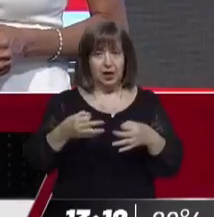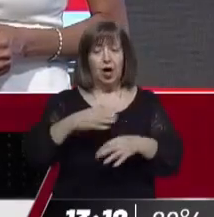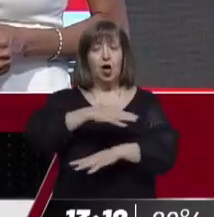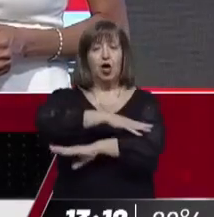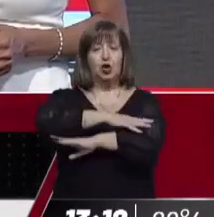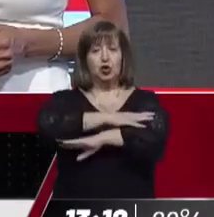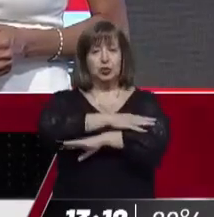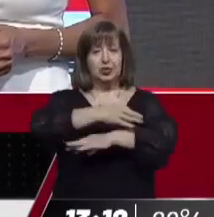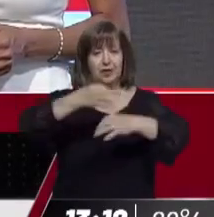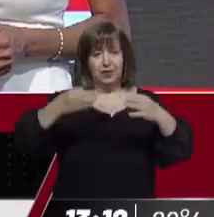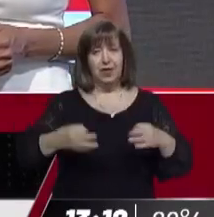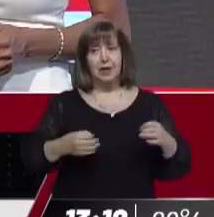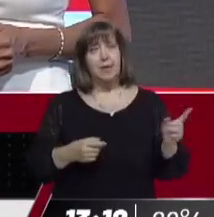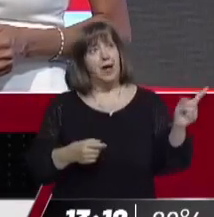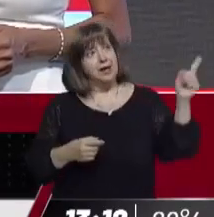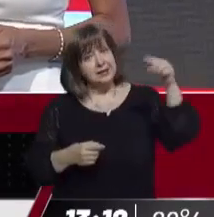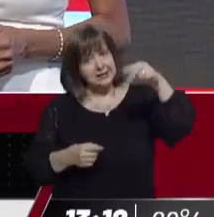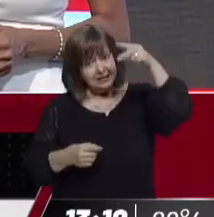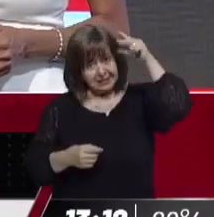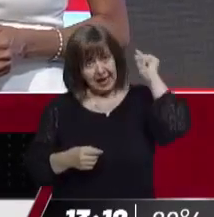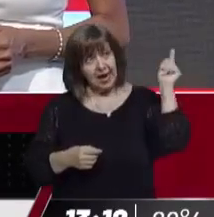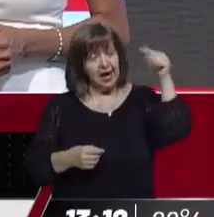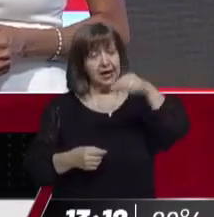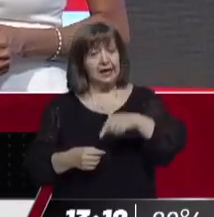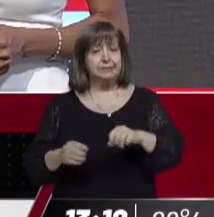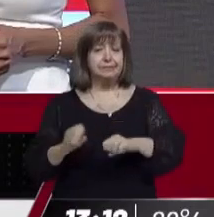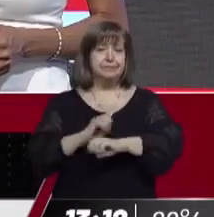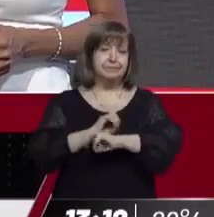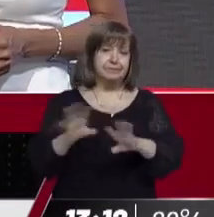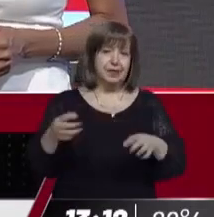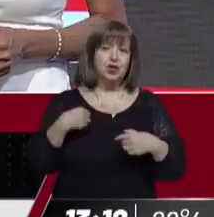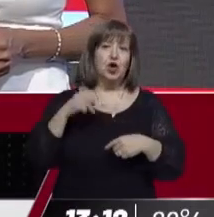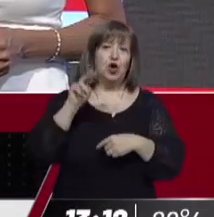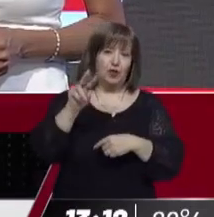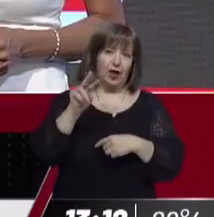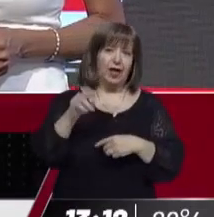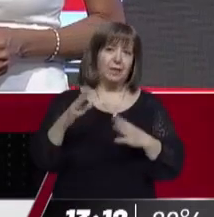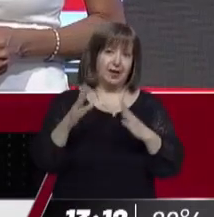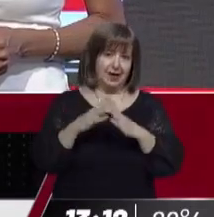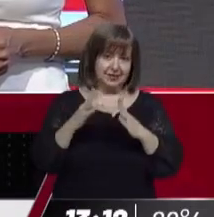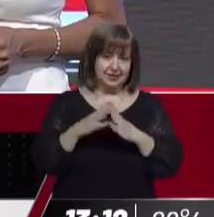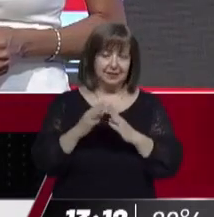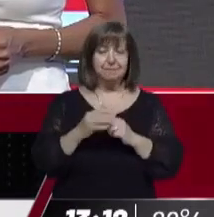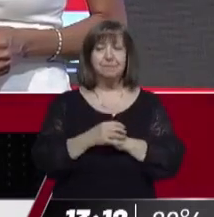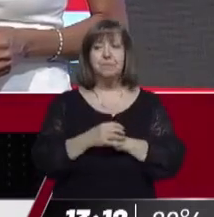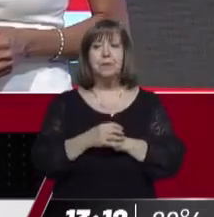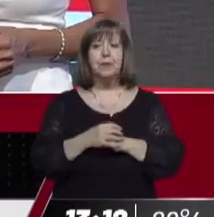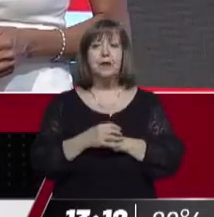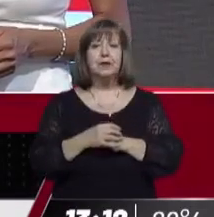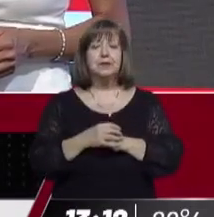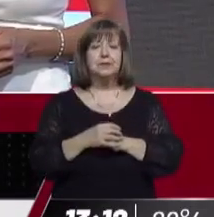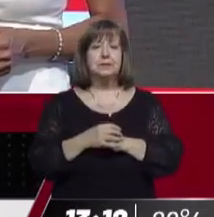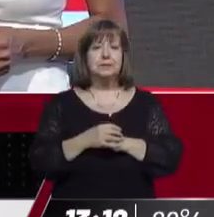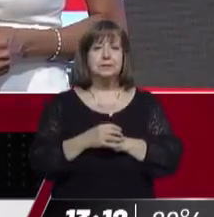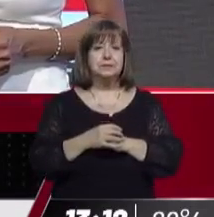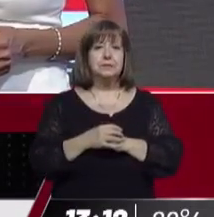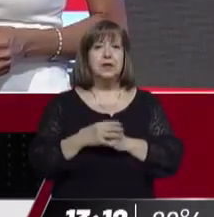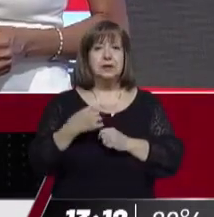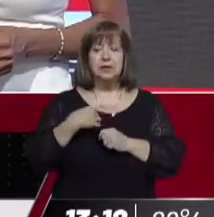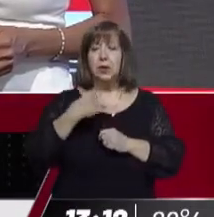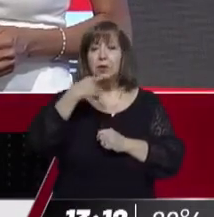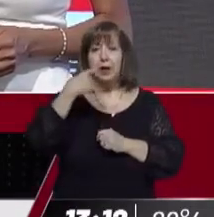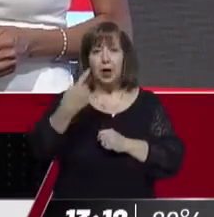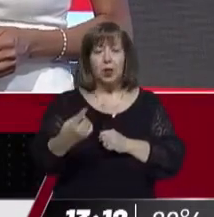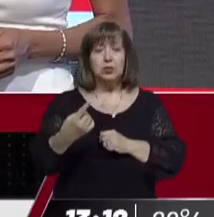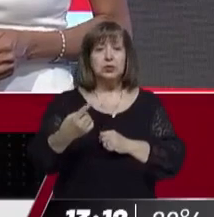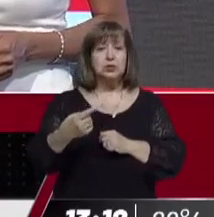tranquilos hasta el momento. ¿Pudiste hablar con algunos hinchas ahí de Uspallata que también tenían la intención de viajar a Chile? Mirá, pude hablar, no se